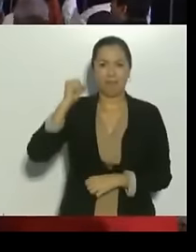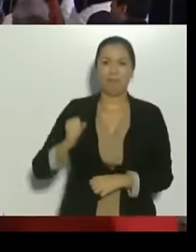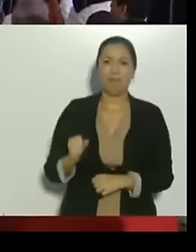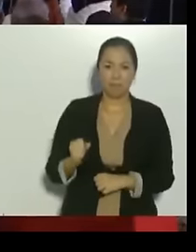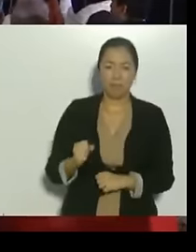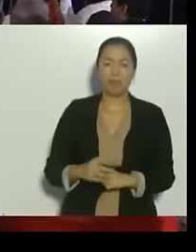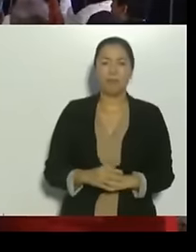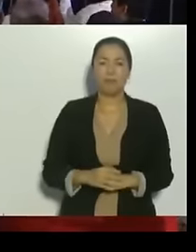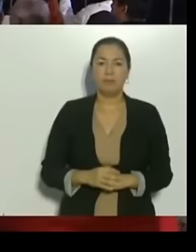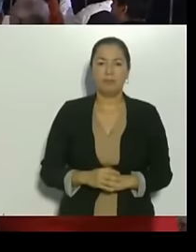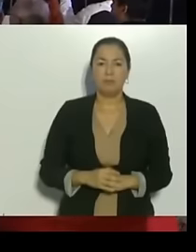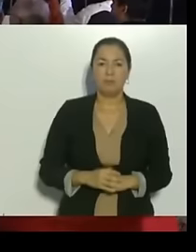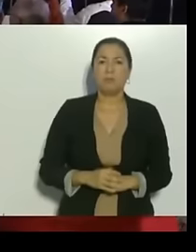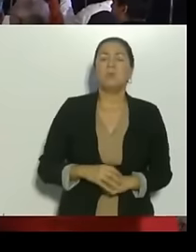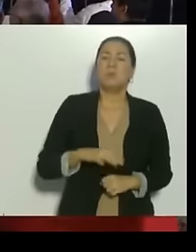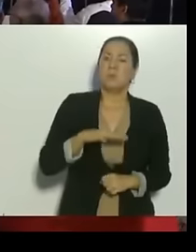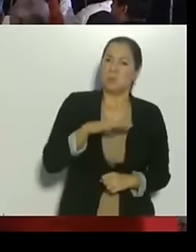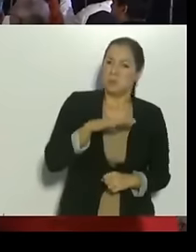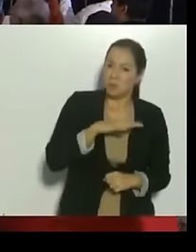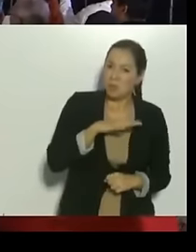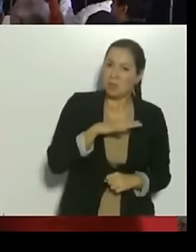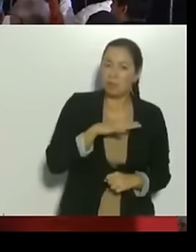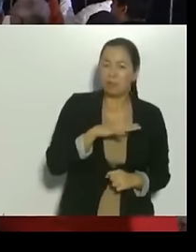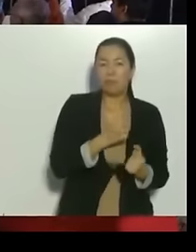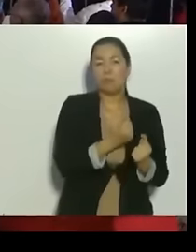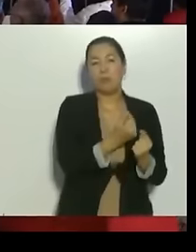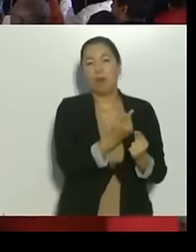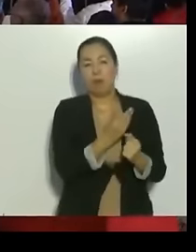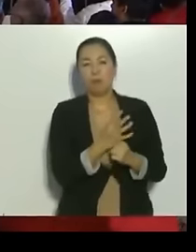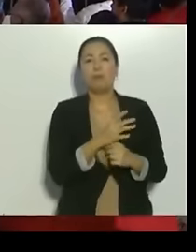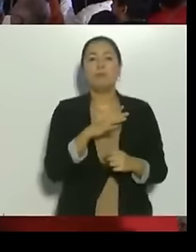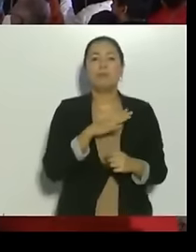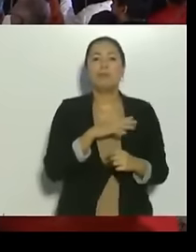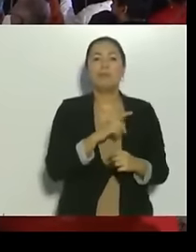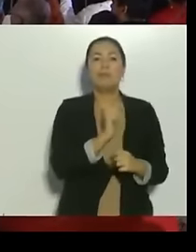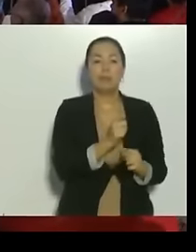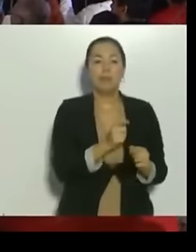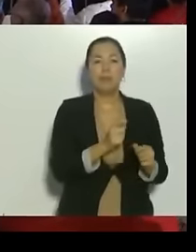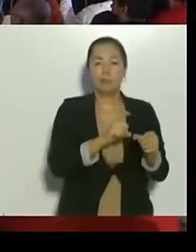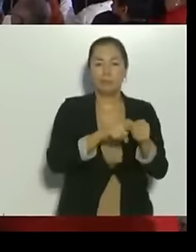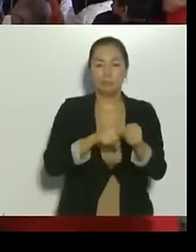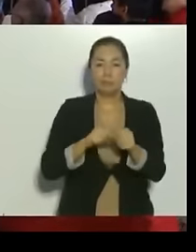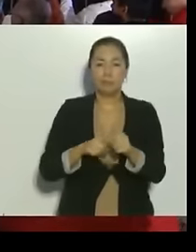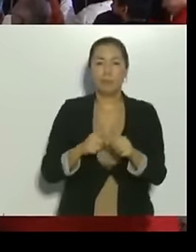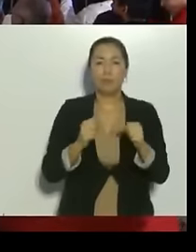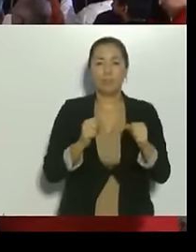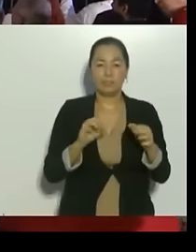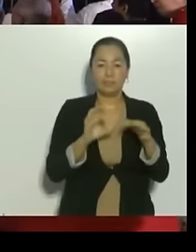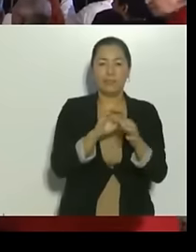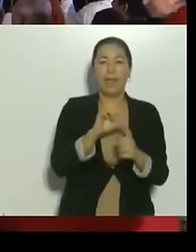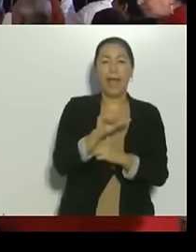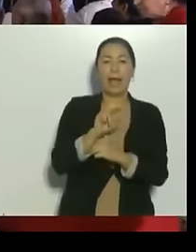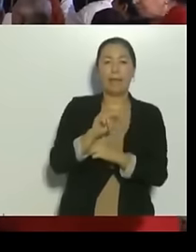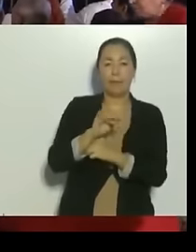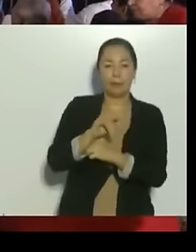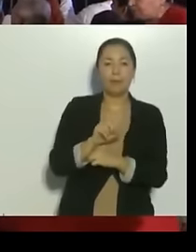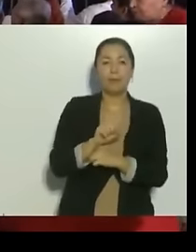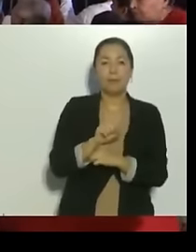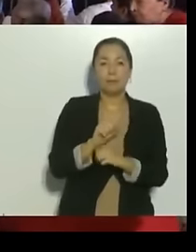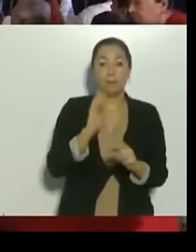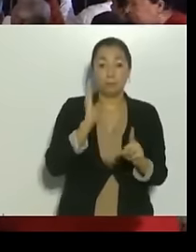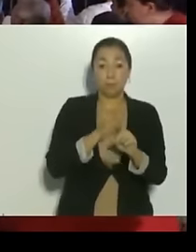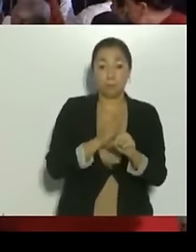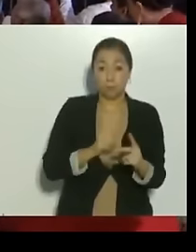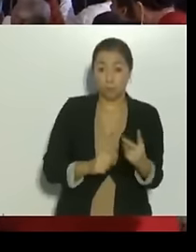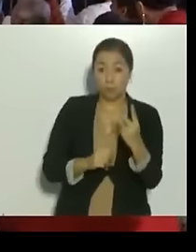averiguar de investigar y descubrí otro hecho fundamental Carlos que es que en la propia Constitución y Permítame que te comparta